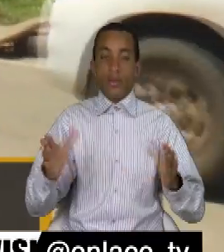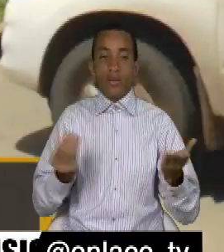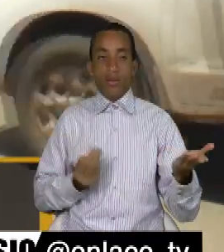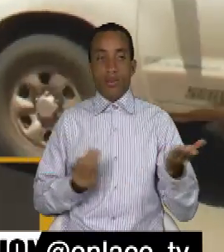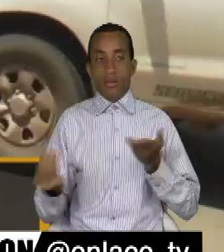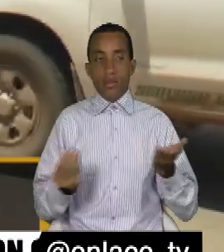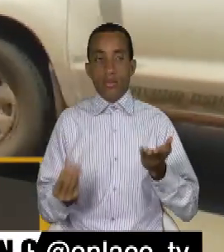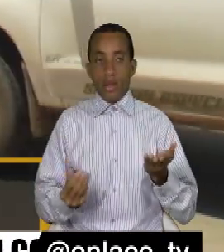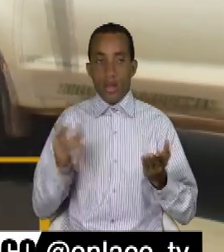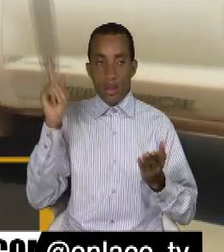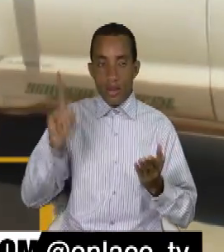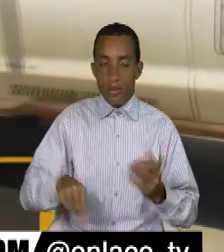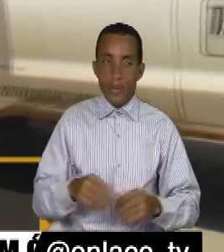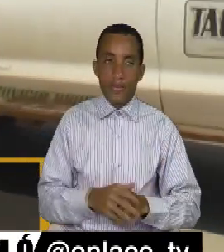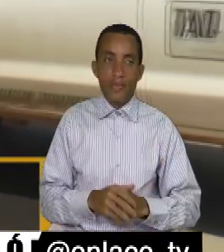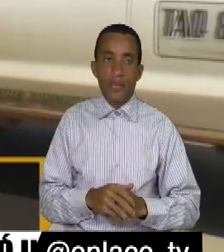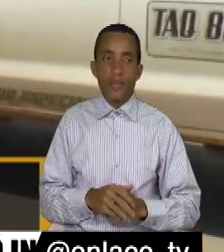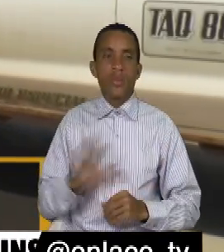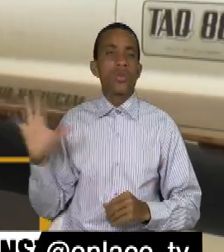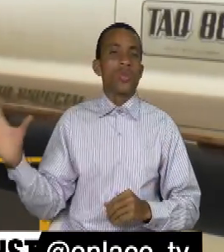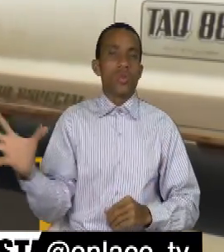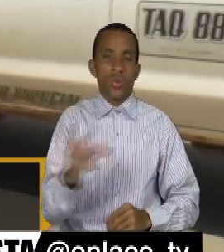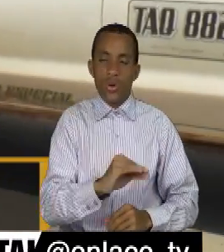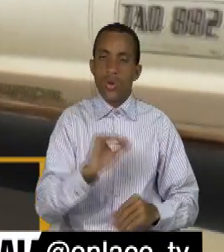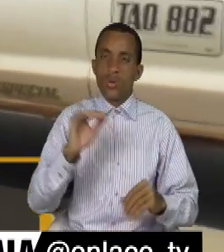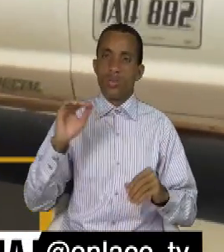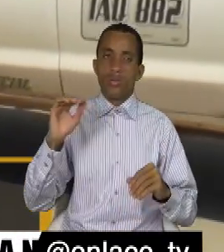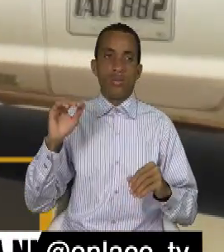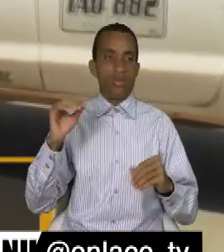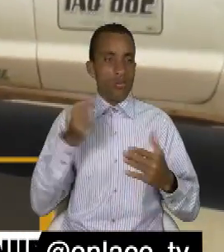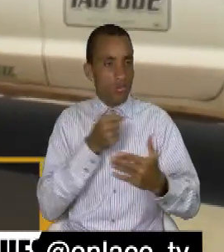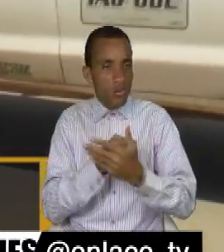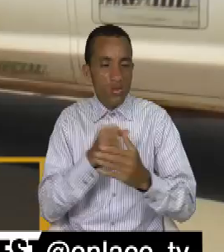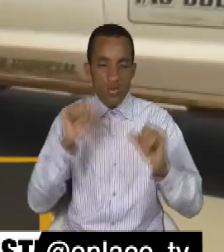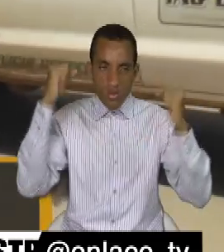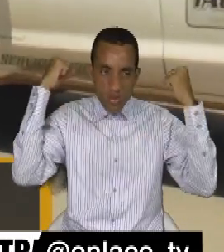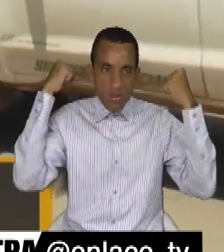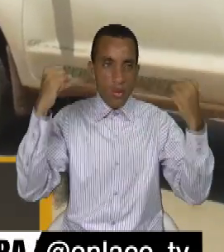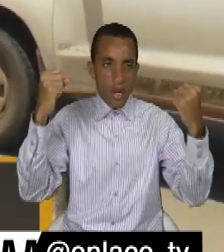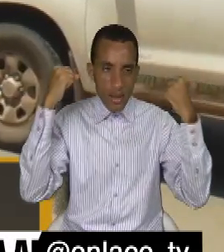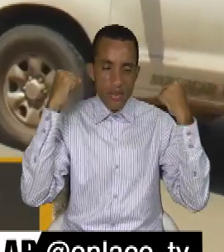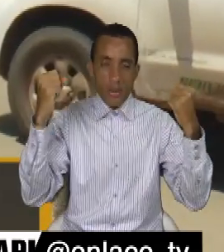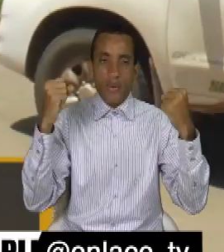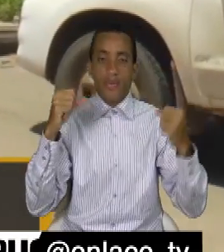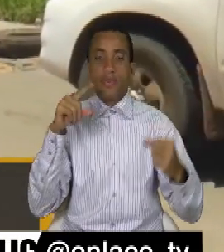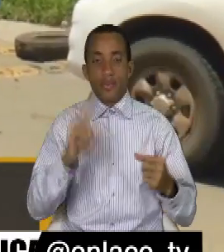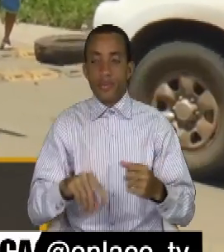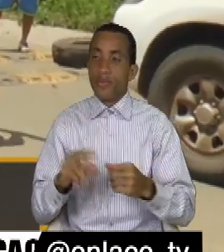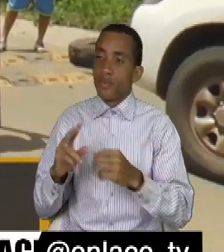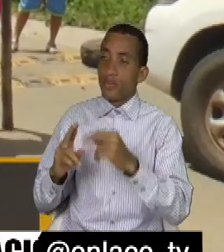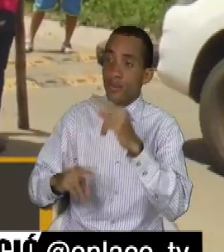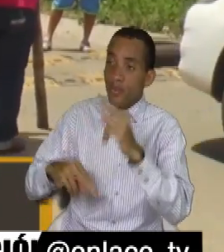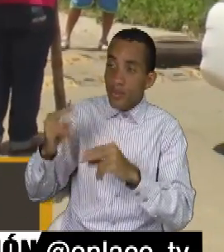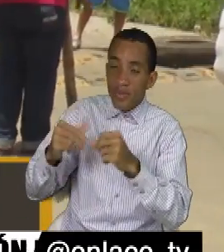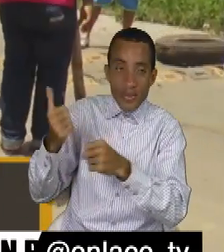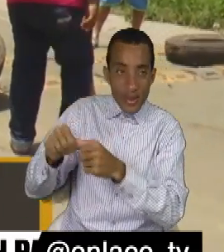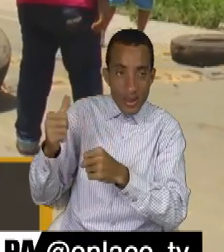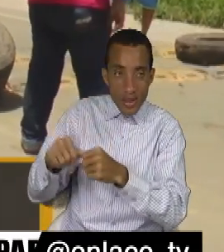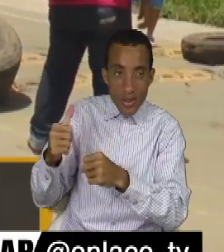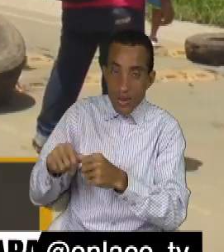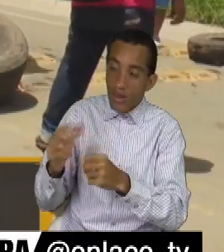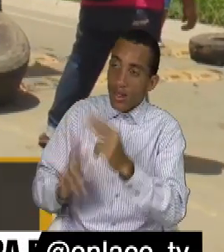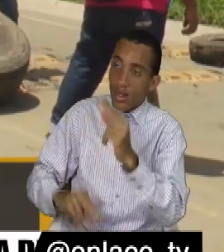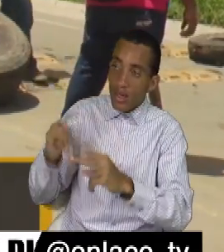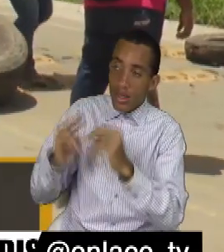También se ha escuchado por parte de los manifestantes el reclamo por la modernización de la refinería de Barranca Bermeja. Como pueden ver,